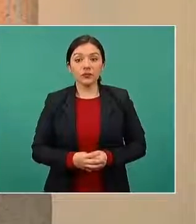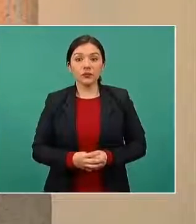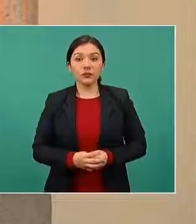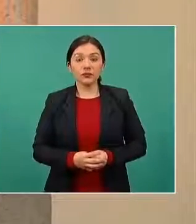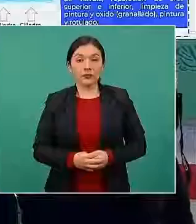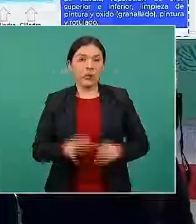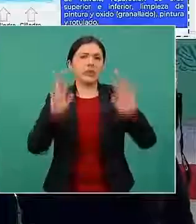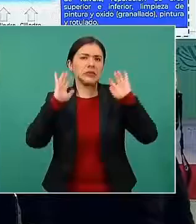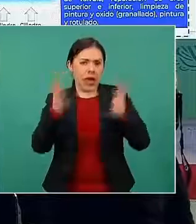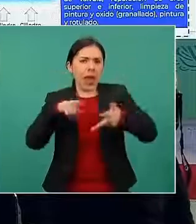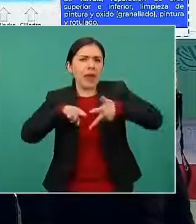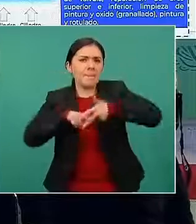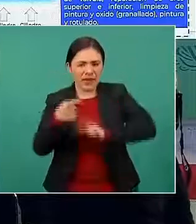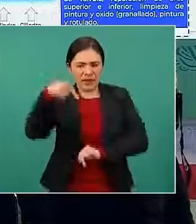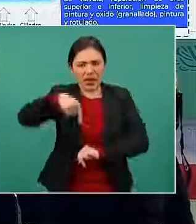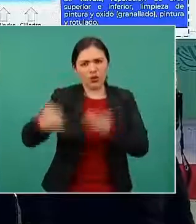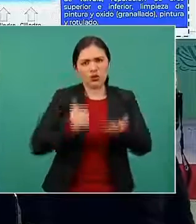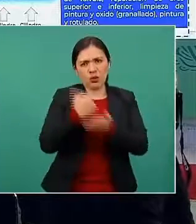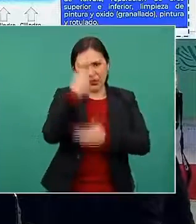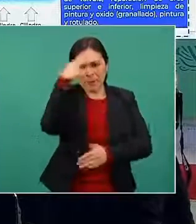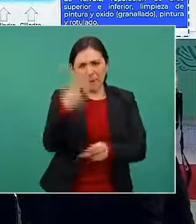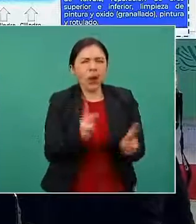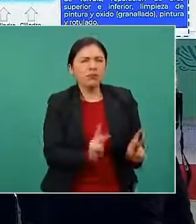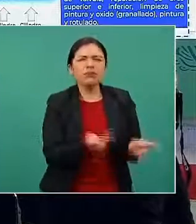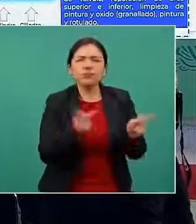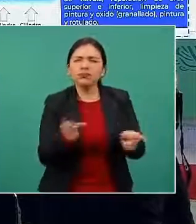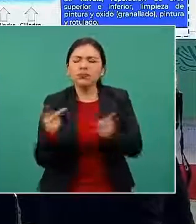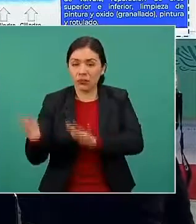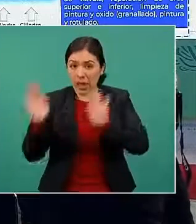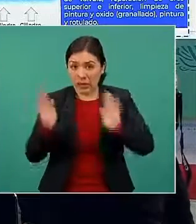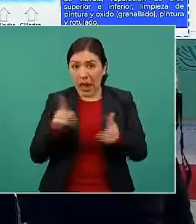Ya arrancamos en la Ciudad de México,